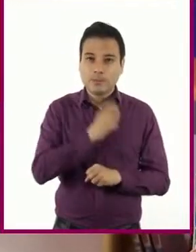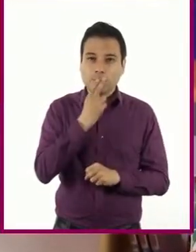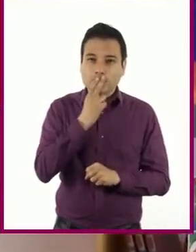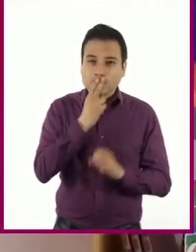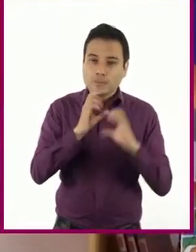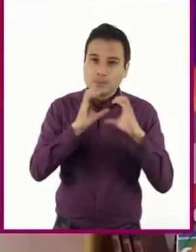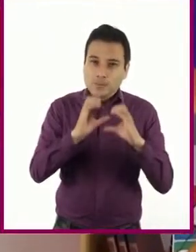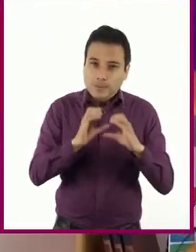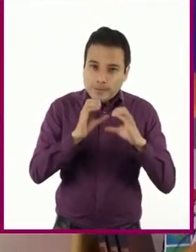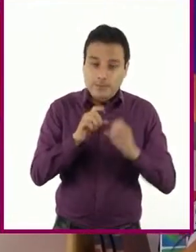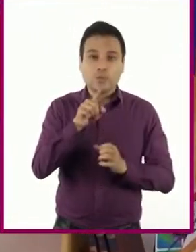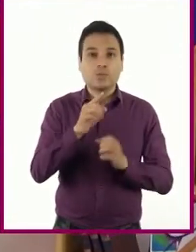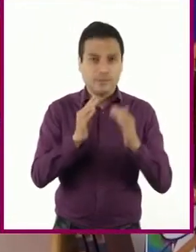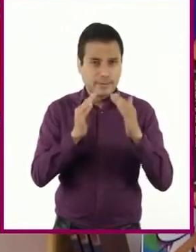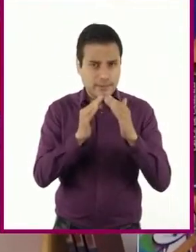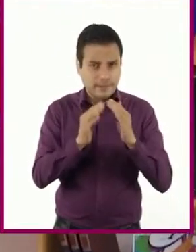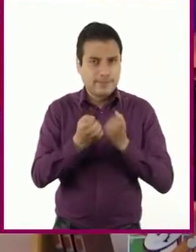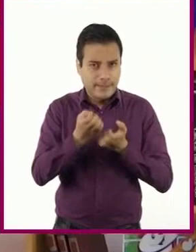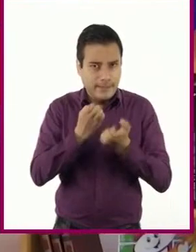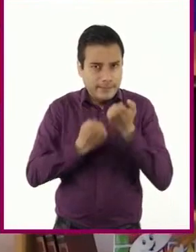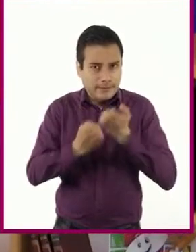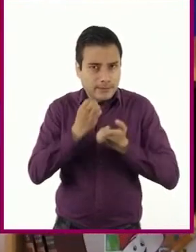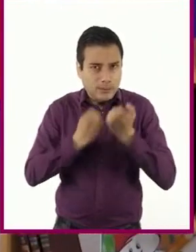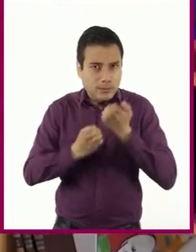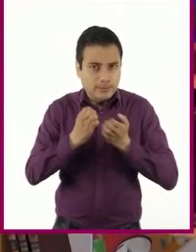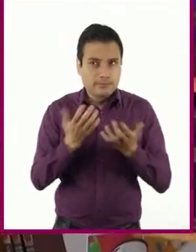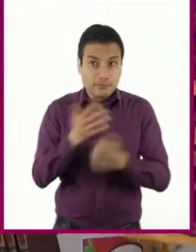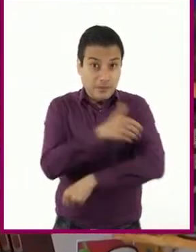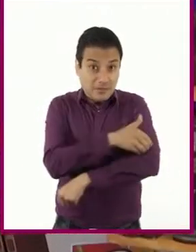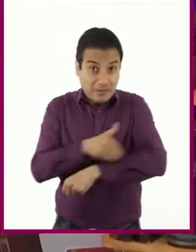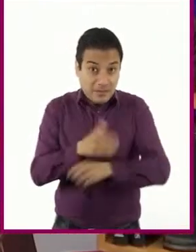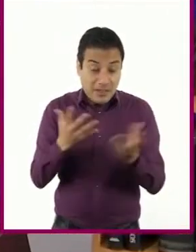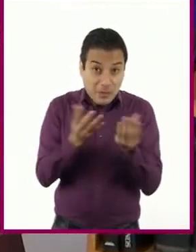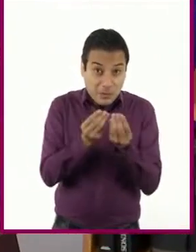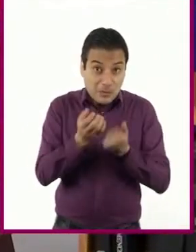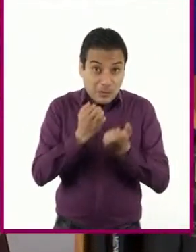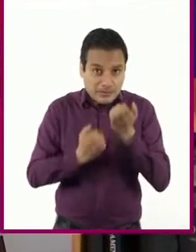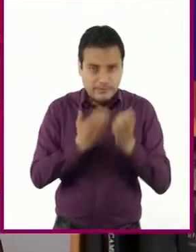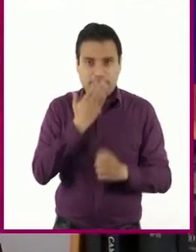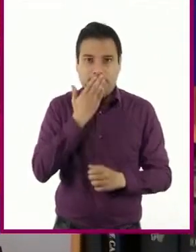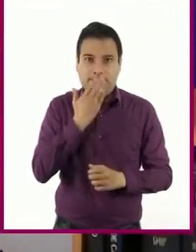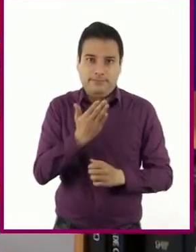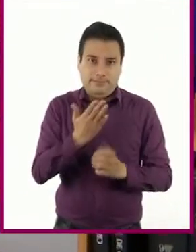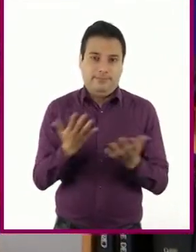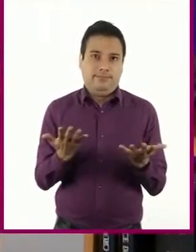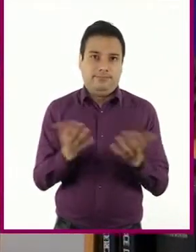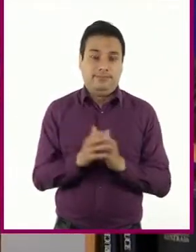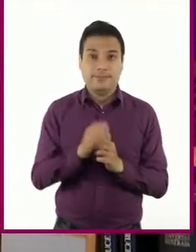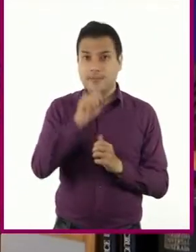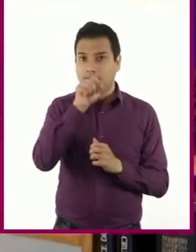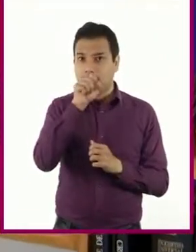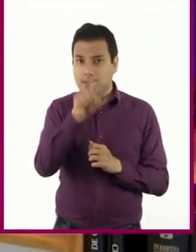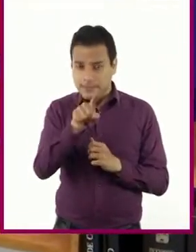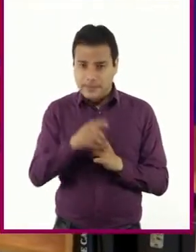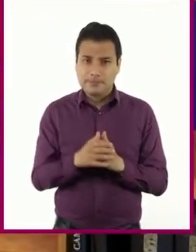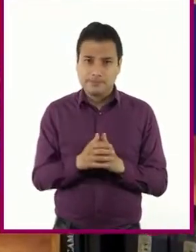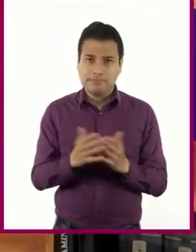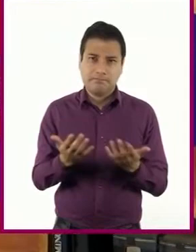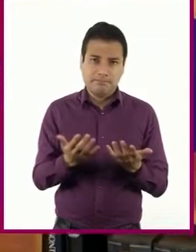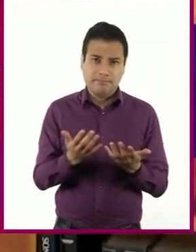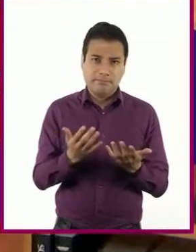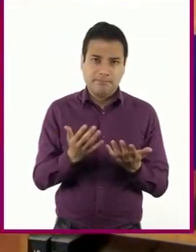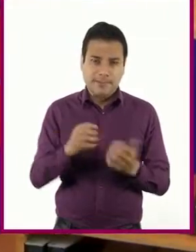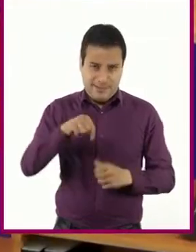seguir haciendo ejercicio en casa. Si pueden realizarlo en familia, mejor. Asimismo, podrán realizar sus actividades físicas durante las